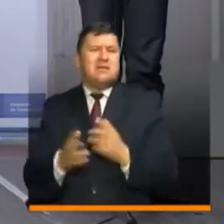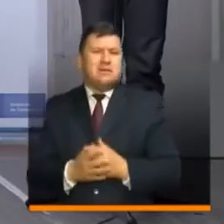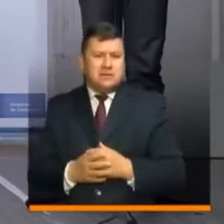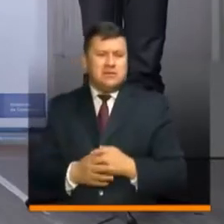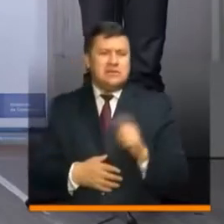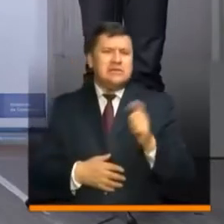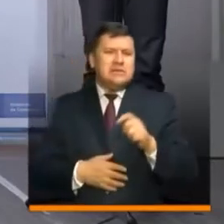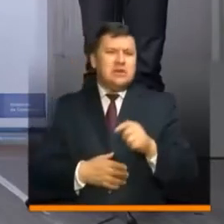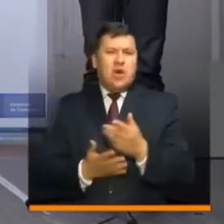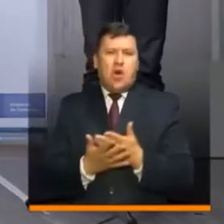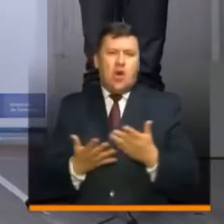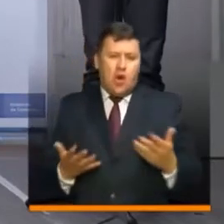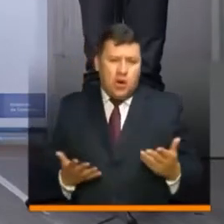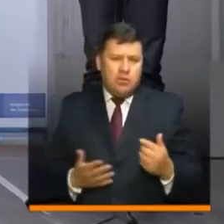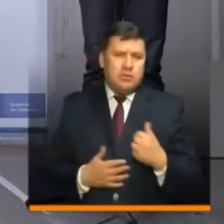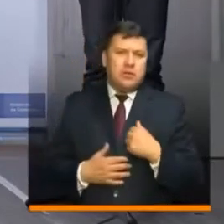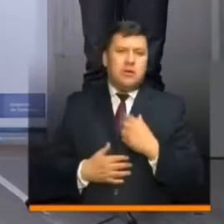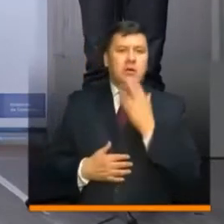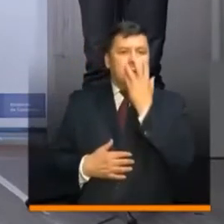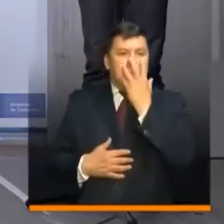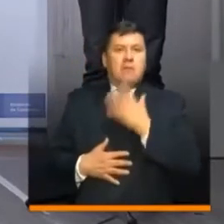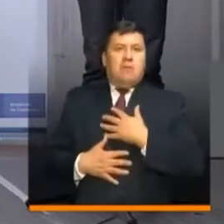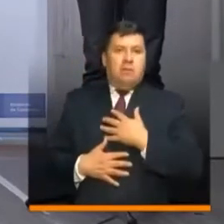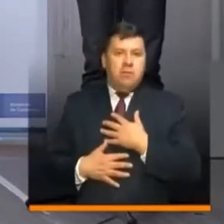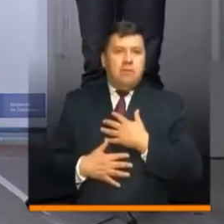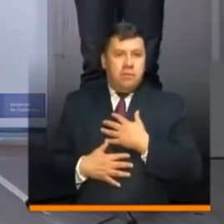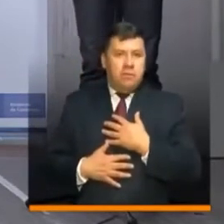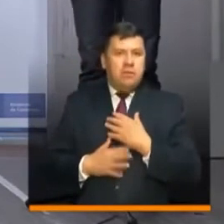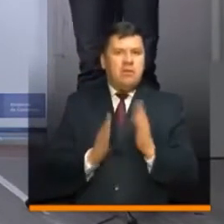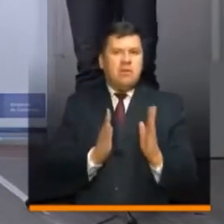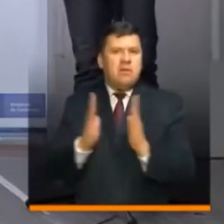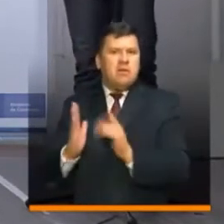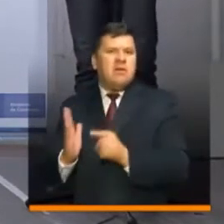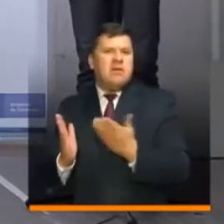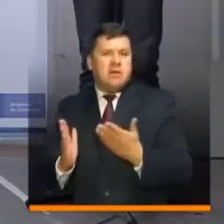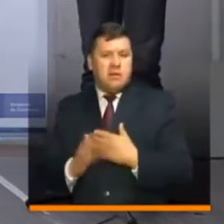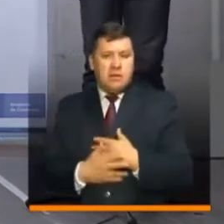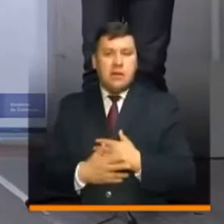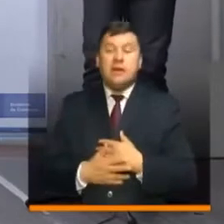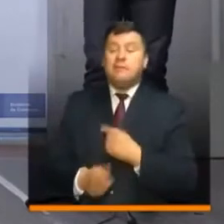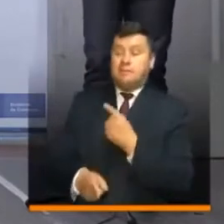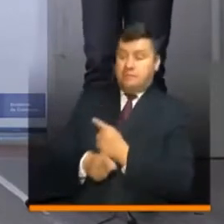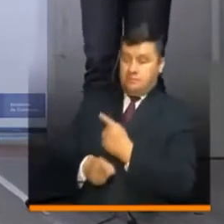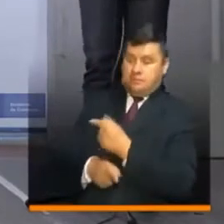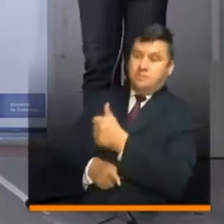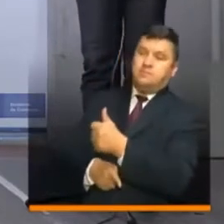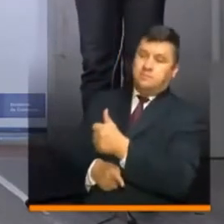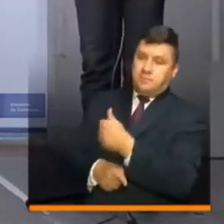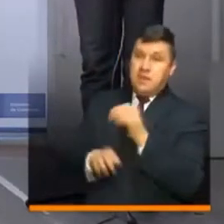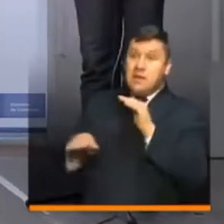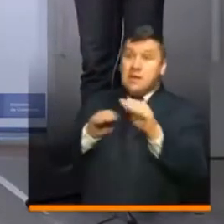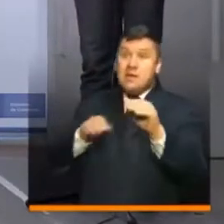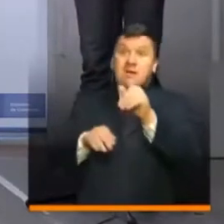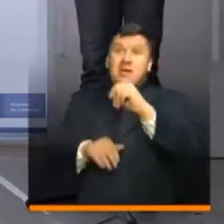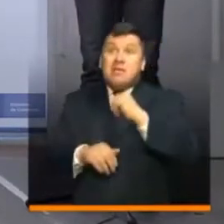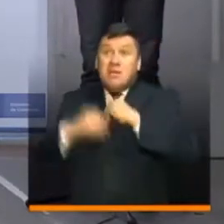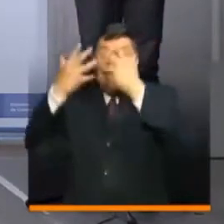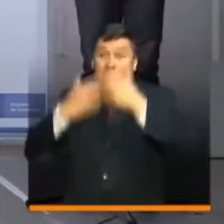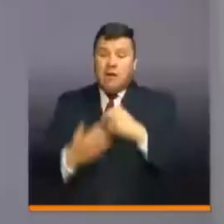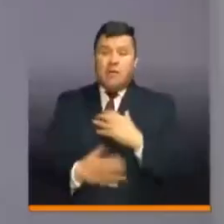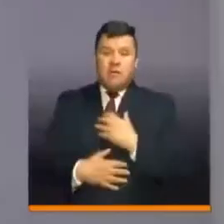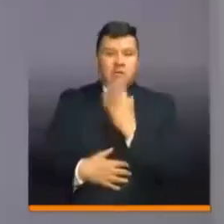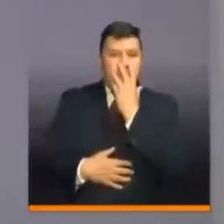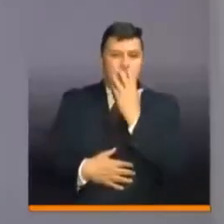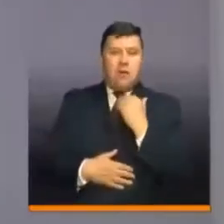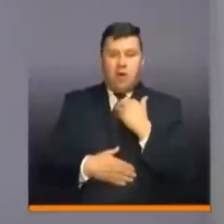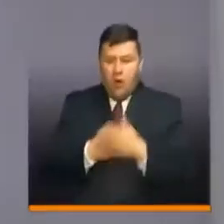adquisición de otros elementos como respiradores en efecto esta es la primera de varias convocatorias a medida que ha